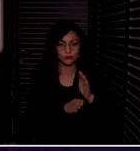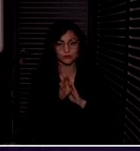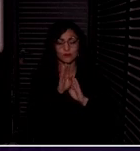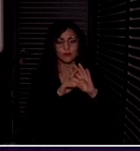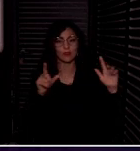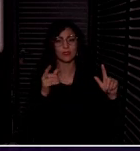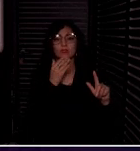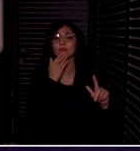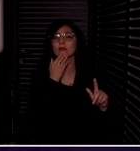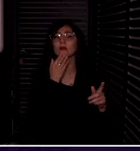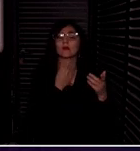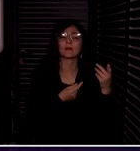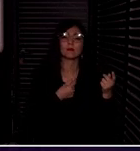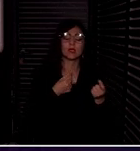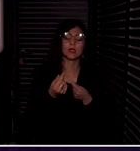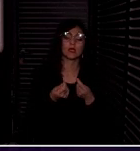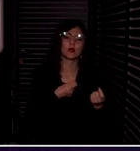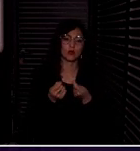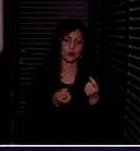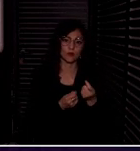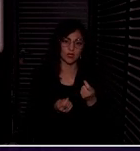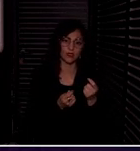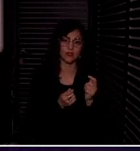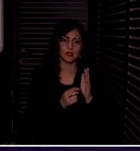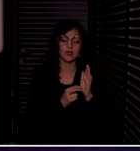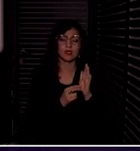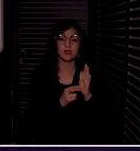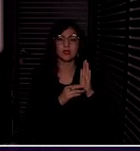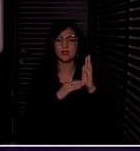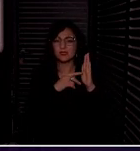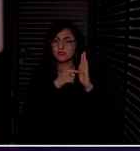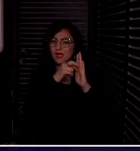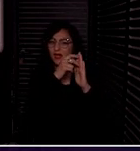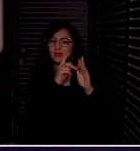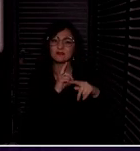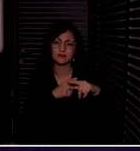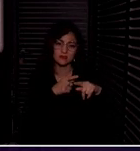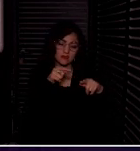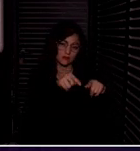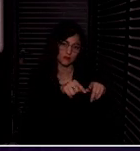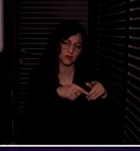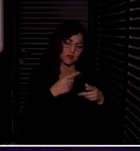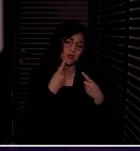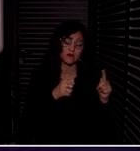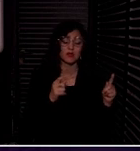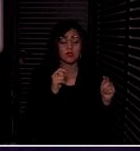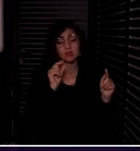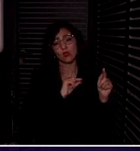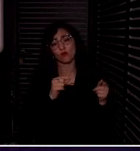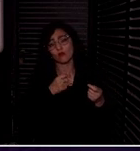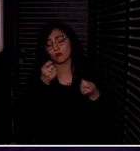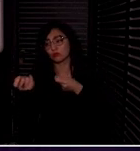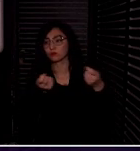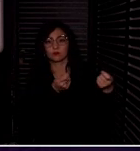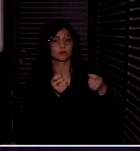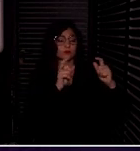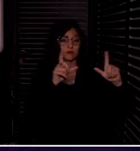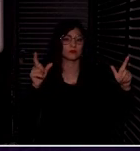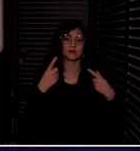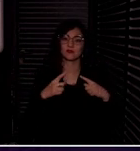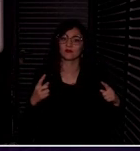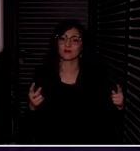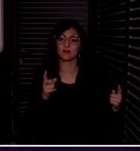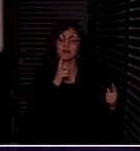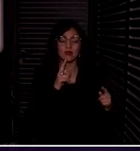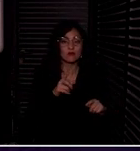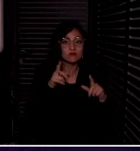llama economía de escala y efecto red. Si logramos cooperar entre varios medios, sí podemos lanzar ofertas audiovisuales diversificadas en común que tengan más